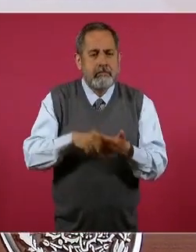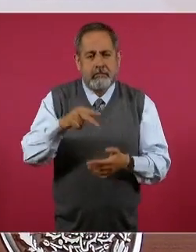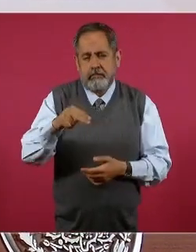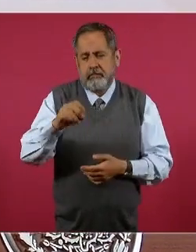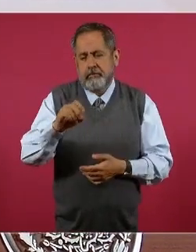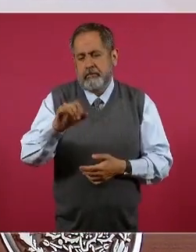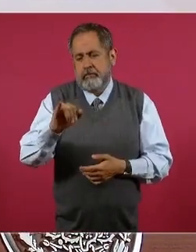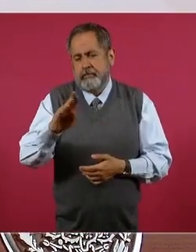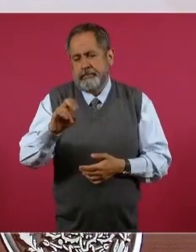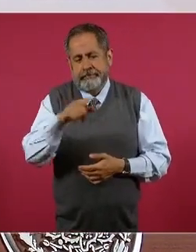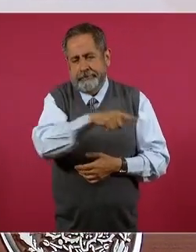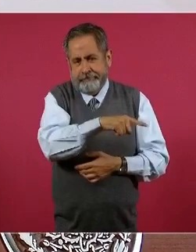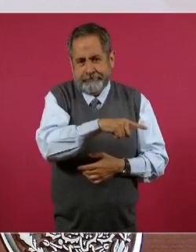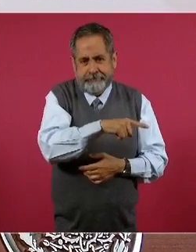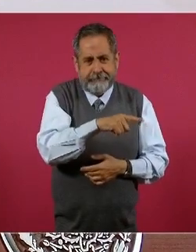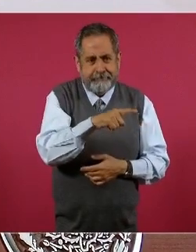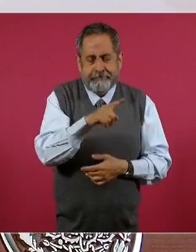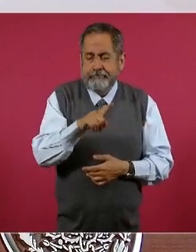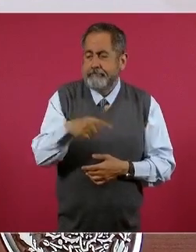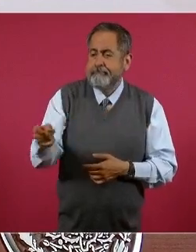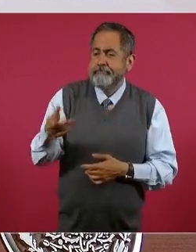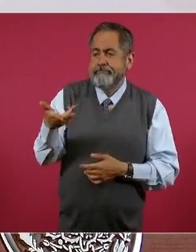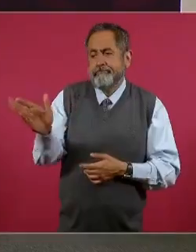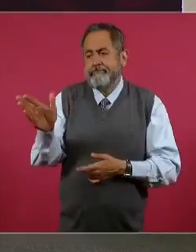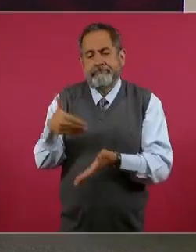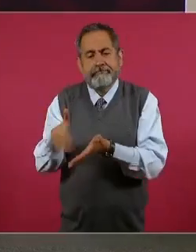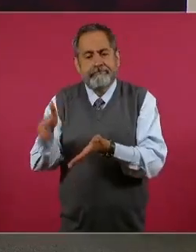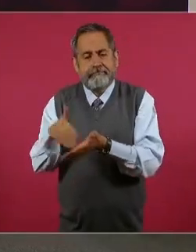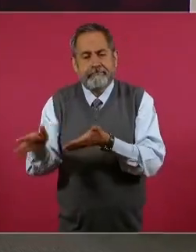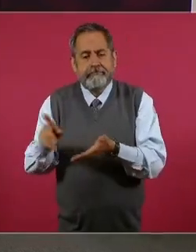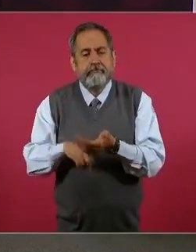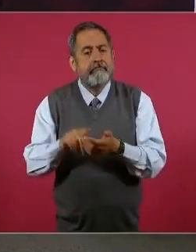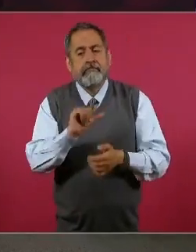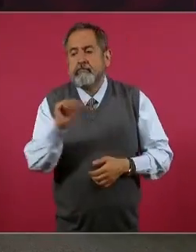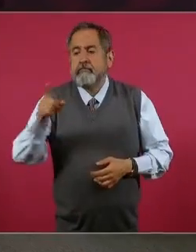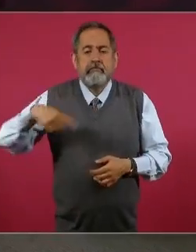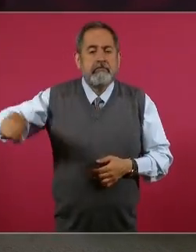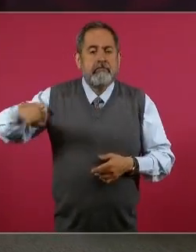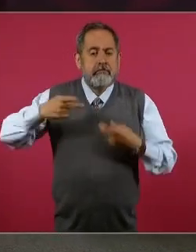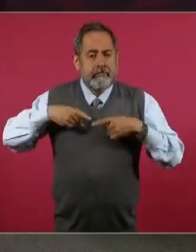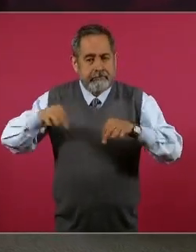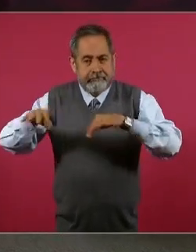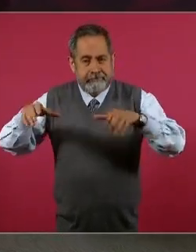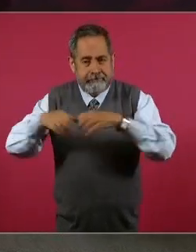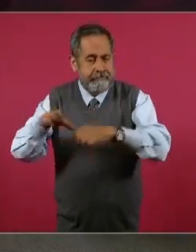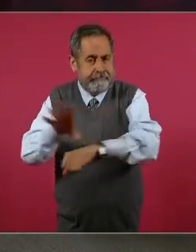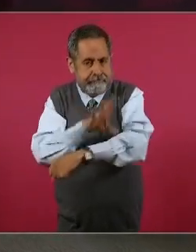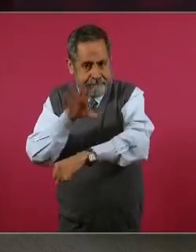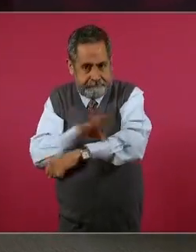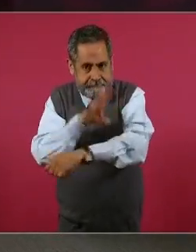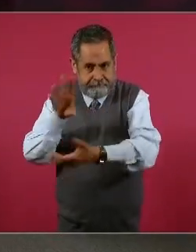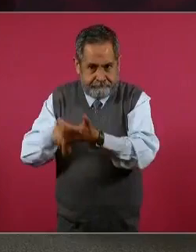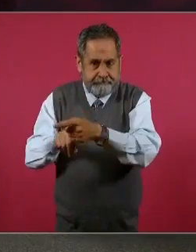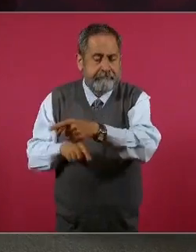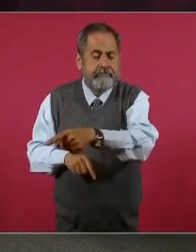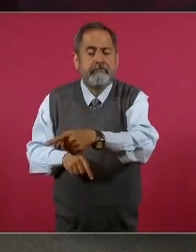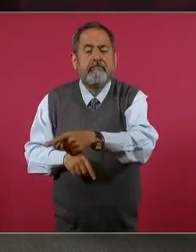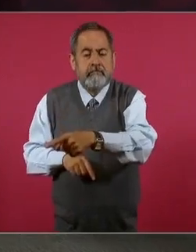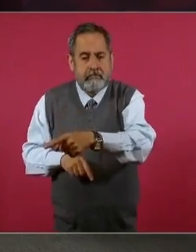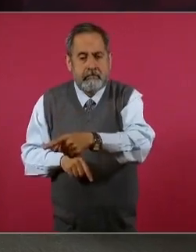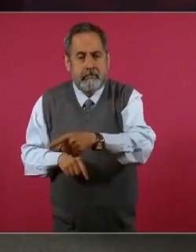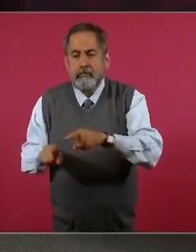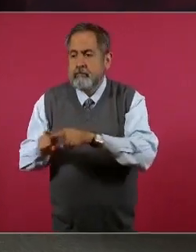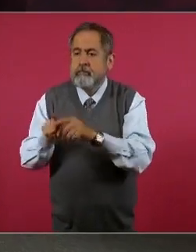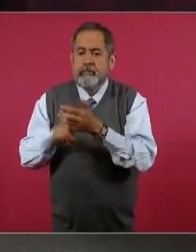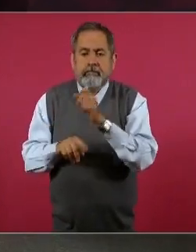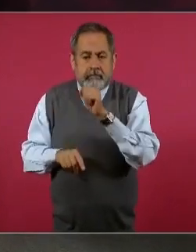neoliberal de las privatizaciones a los trabajadores electricistas y